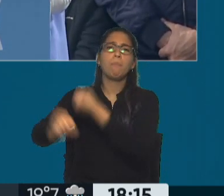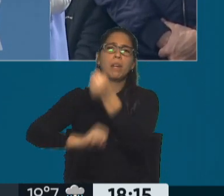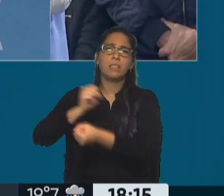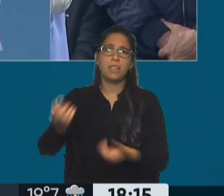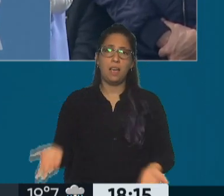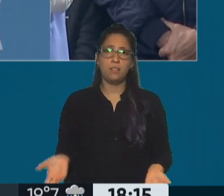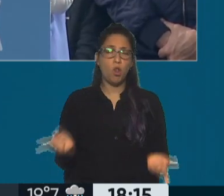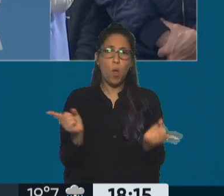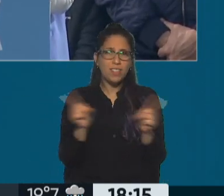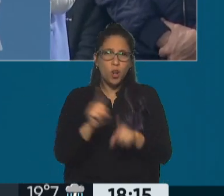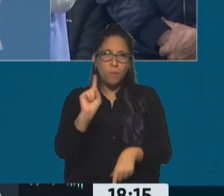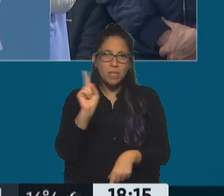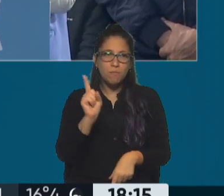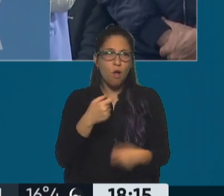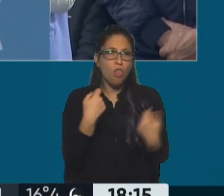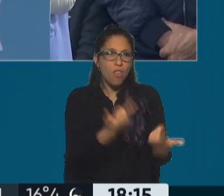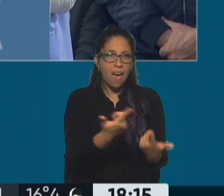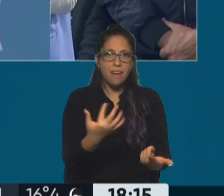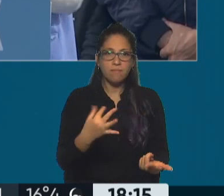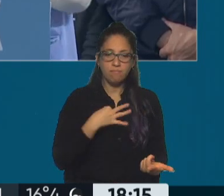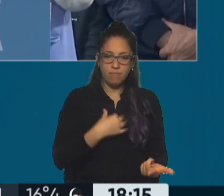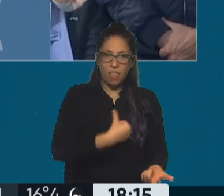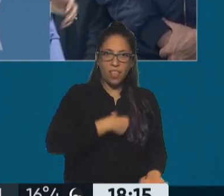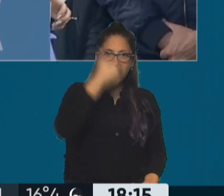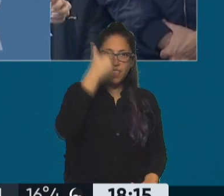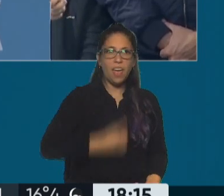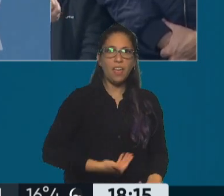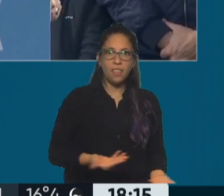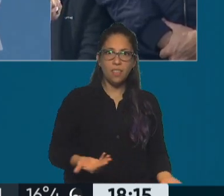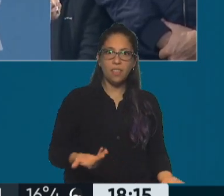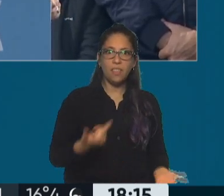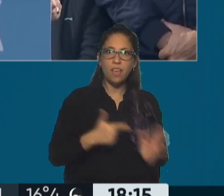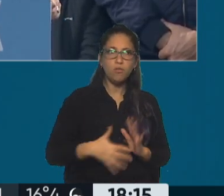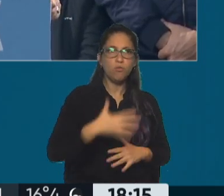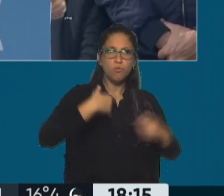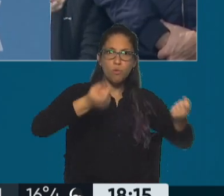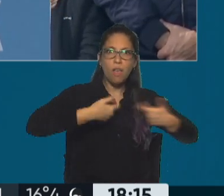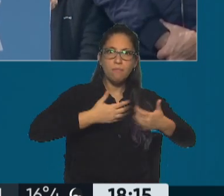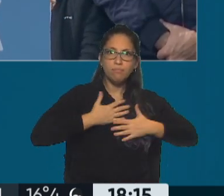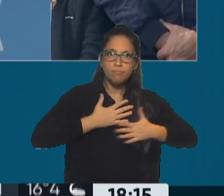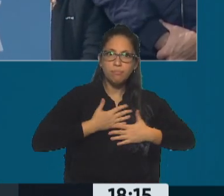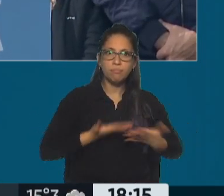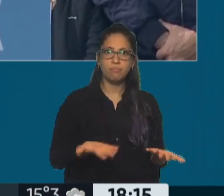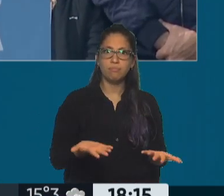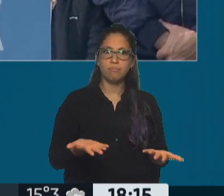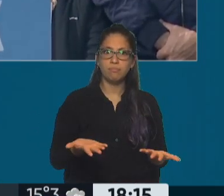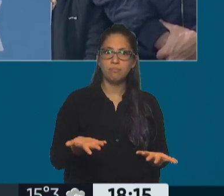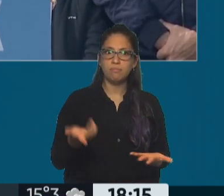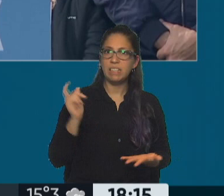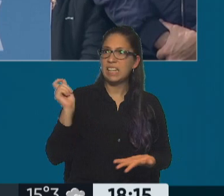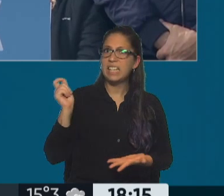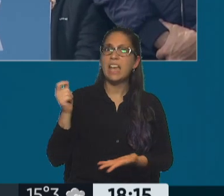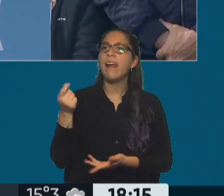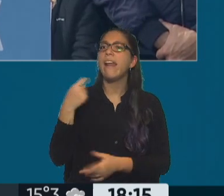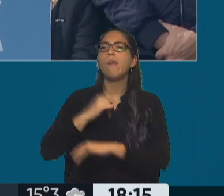ciudadano, no es lo mismo construir ciudadanía que pensar en un mundo donde lo único que cuenta es quién te va a pagar la